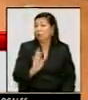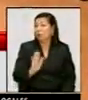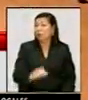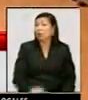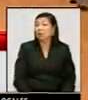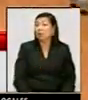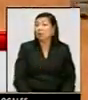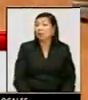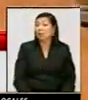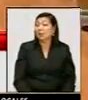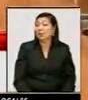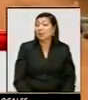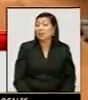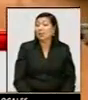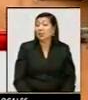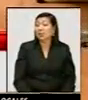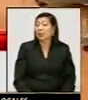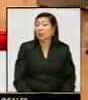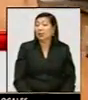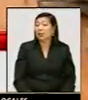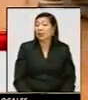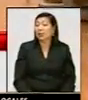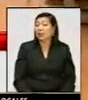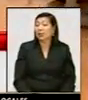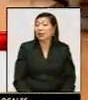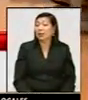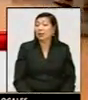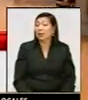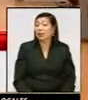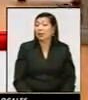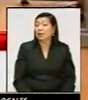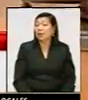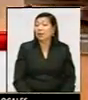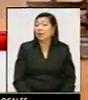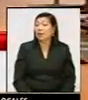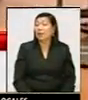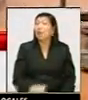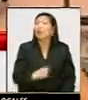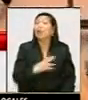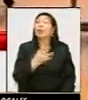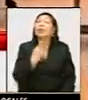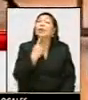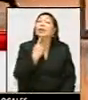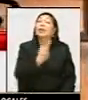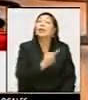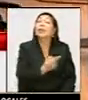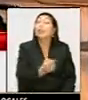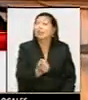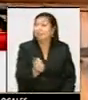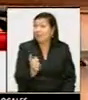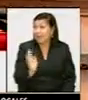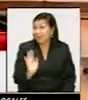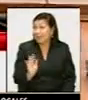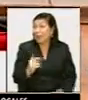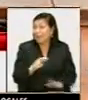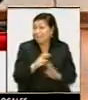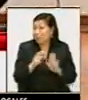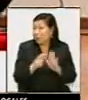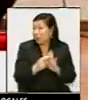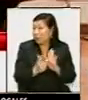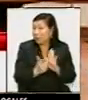de la congresista Abelardo Salazar. Sí, yo lo que quiero, congresistas, es que este proyecto de